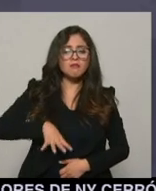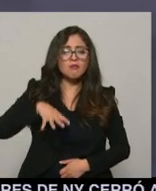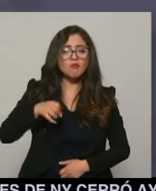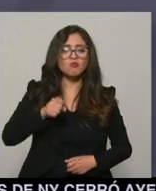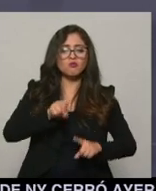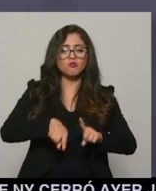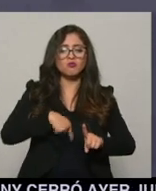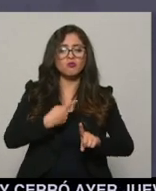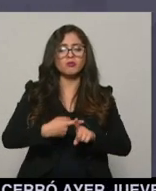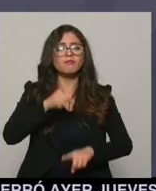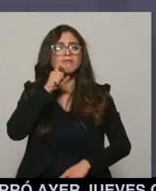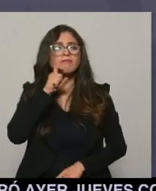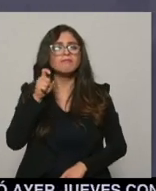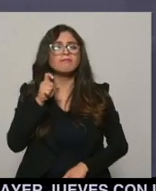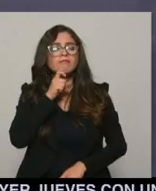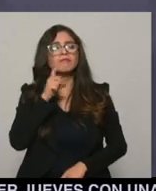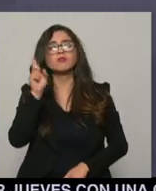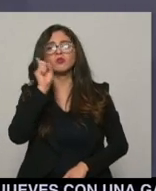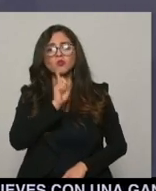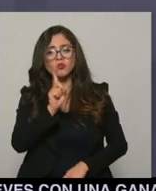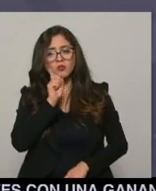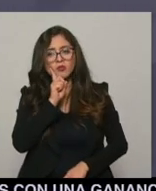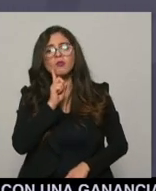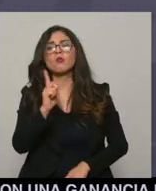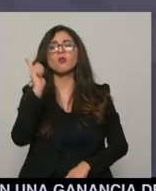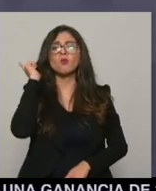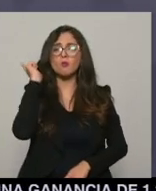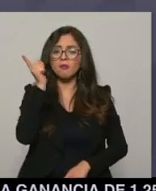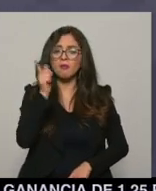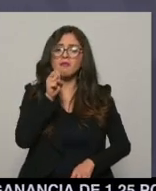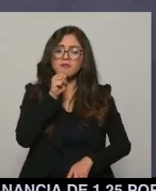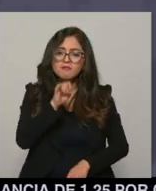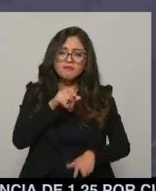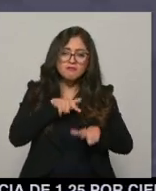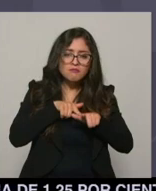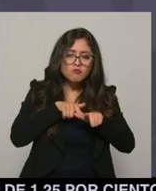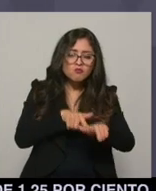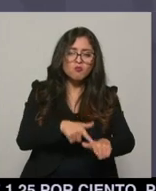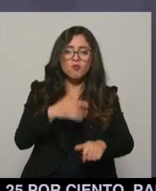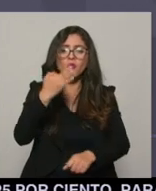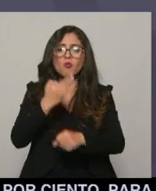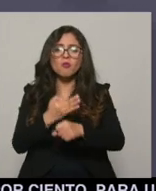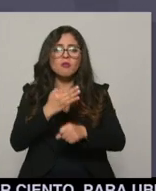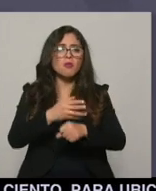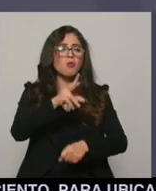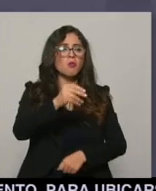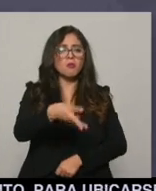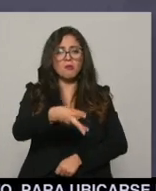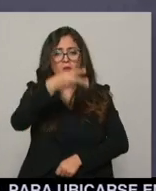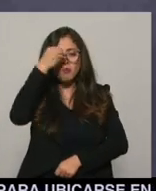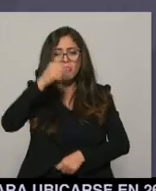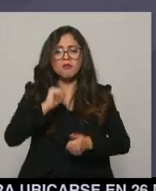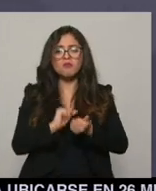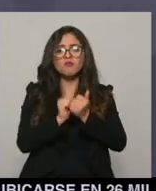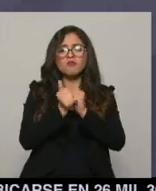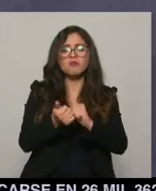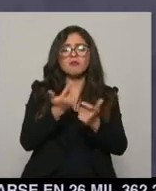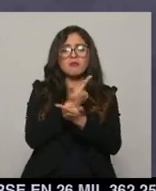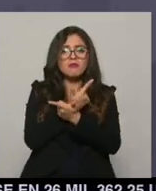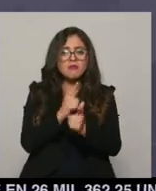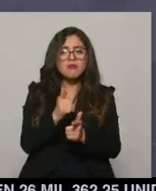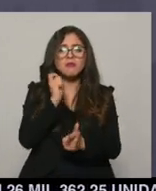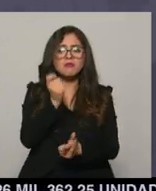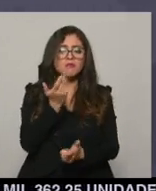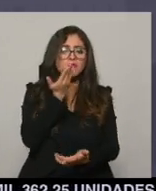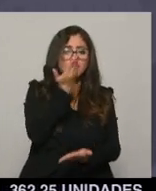las mujeres. Así que esperemos que así sea, ¿no? Que no se monten en este movimiento, que se permita la fluidez de las